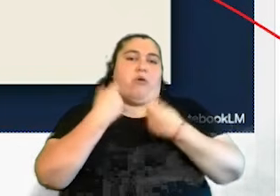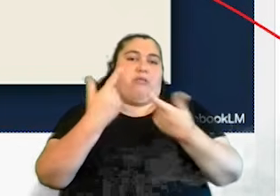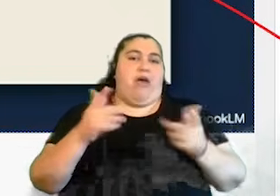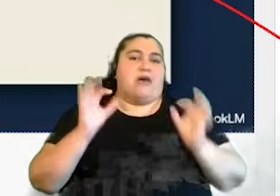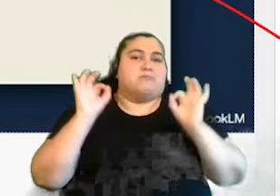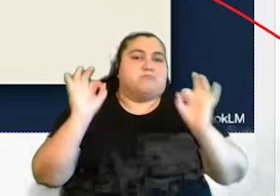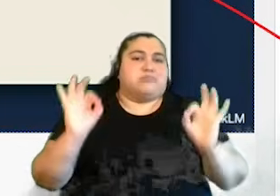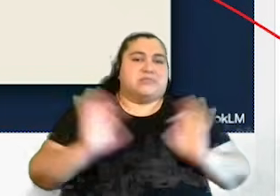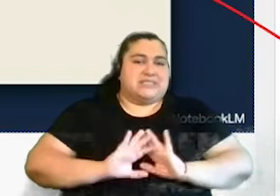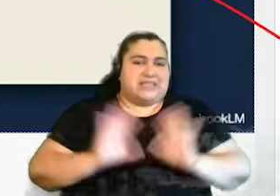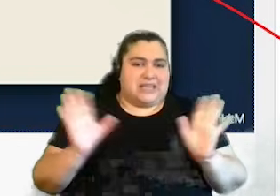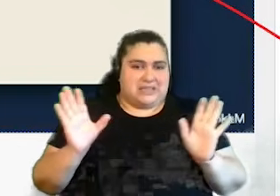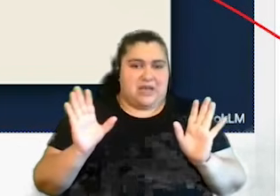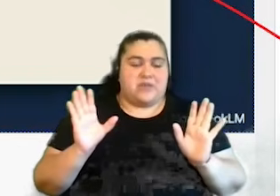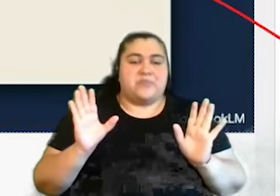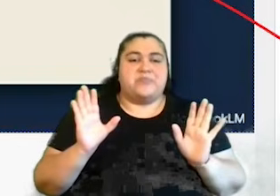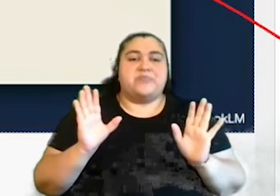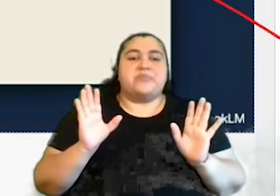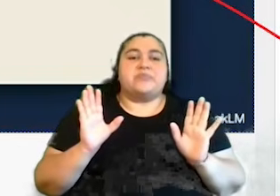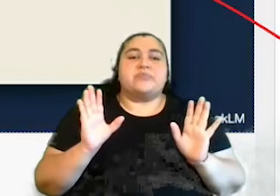la aplicación más benigna.